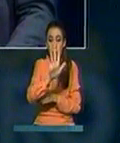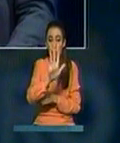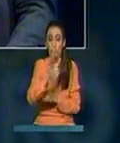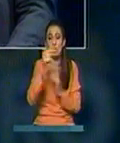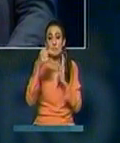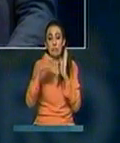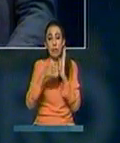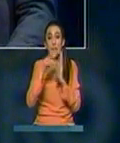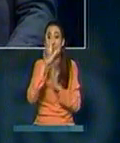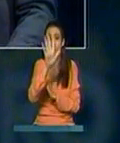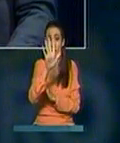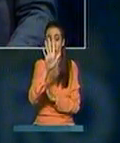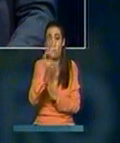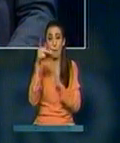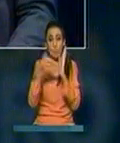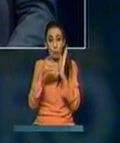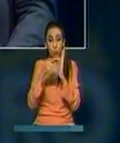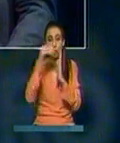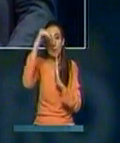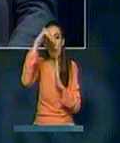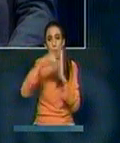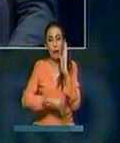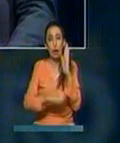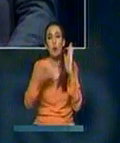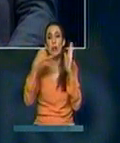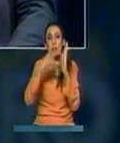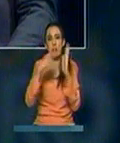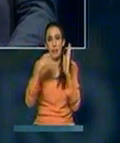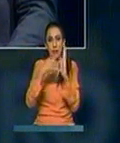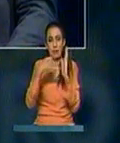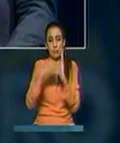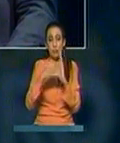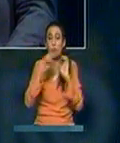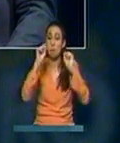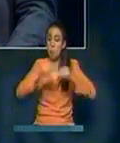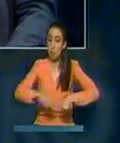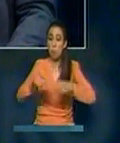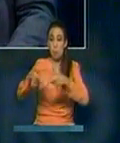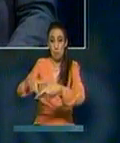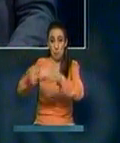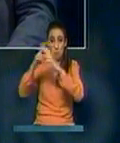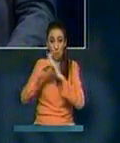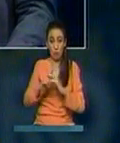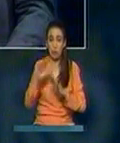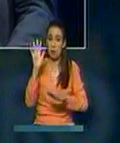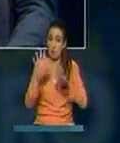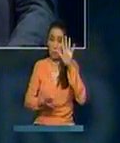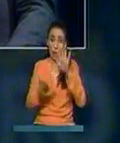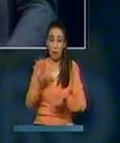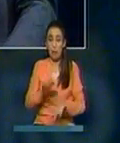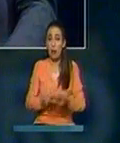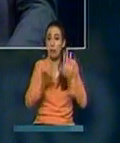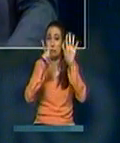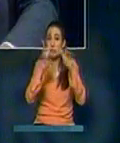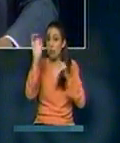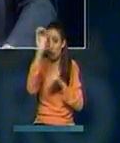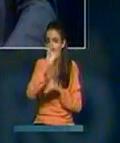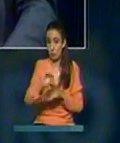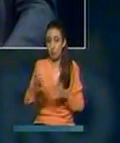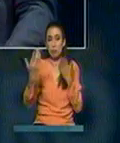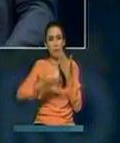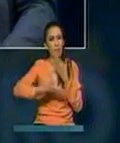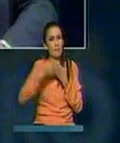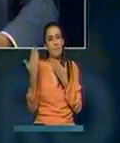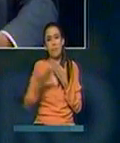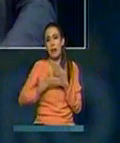menos de la banca comercial. Eso significa que se pueden acceder a créditos de hasta un 7%, lo cual ya son fáciles